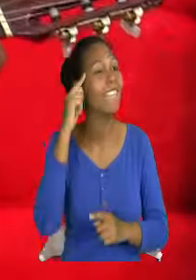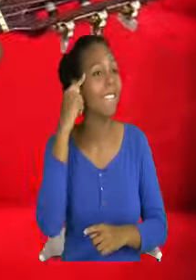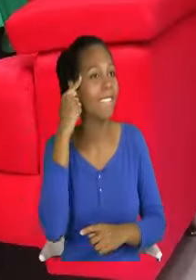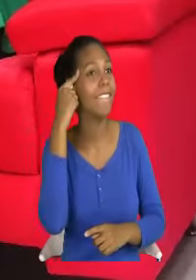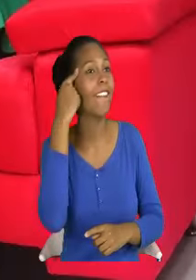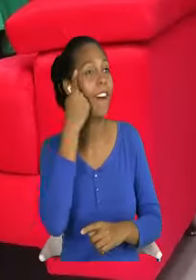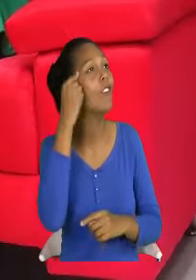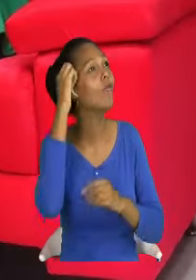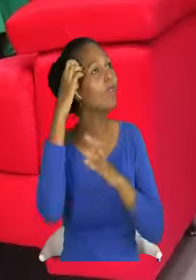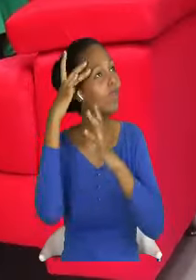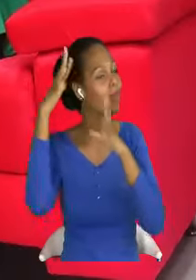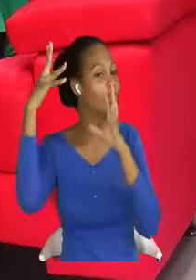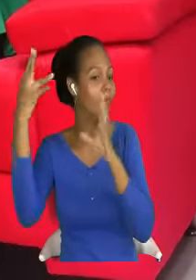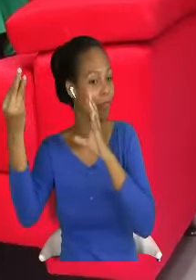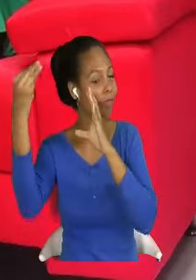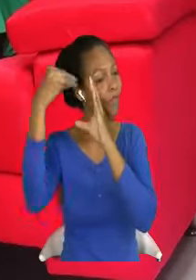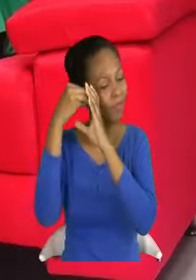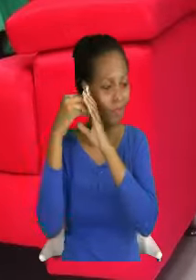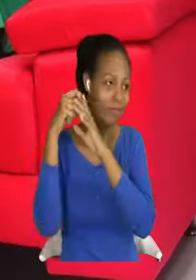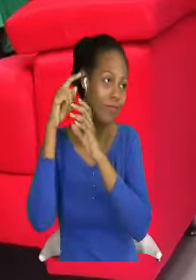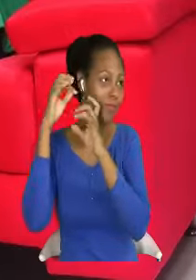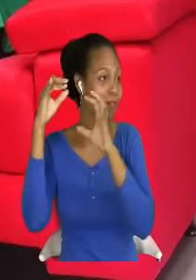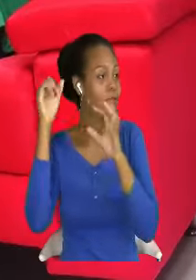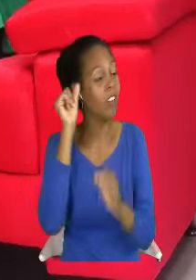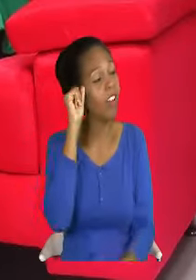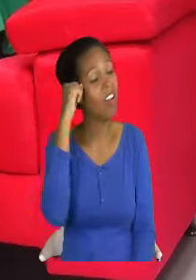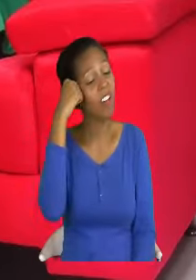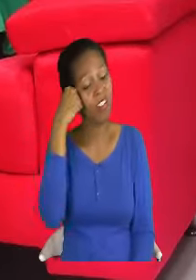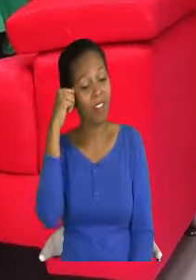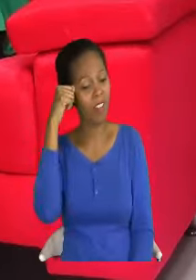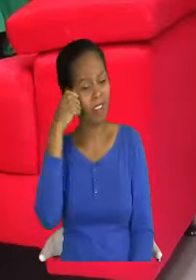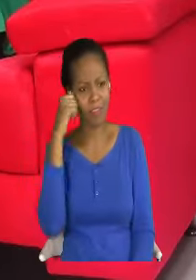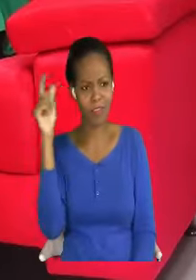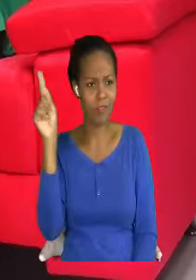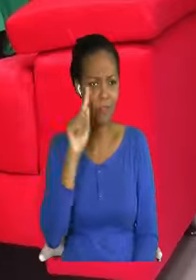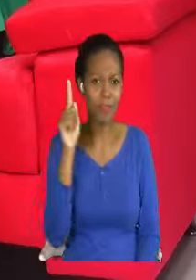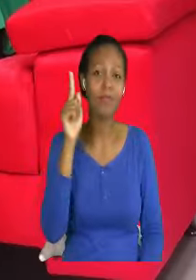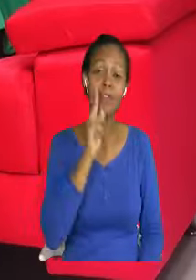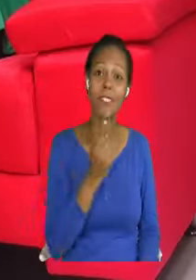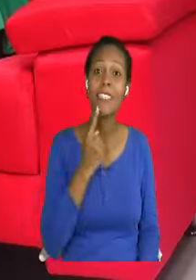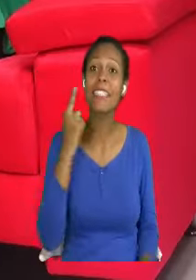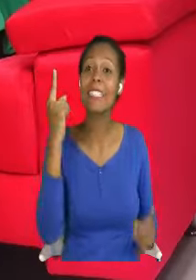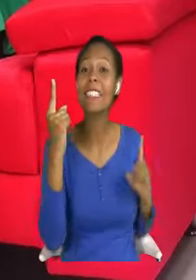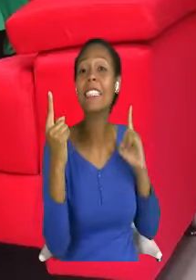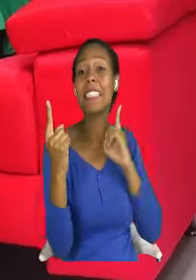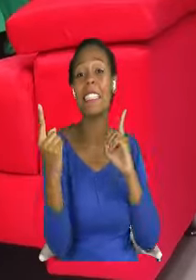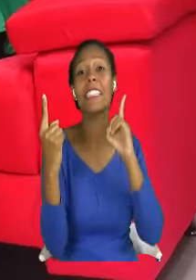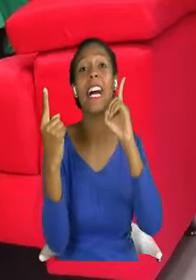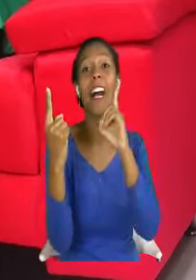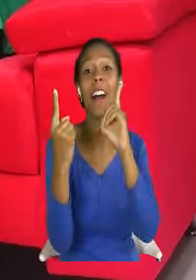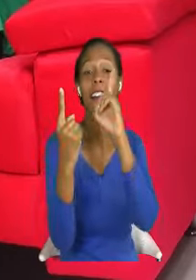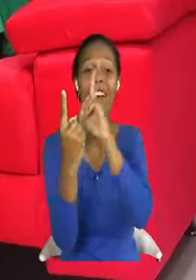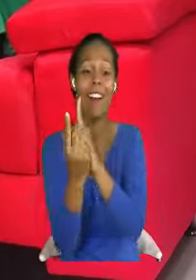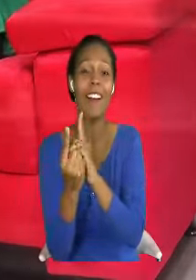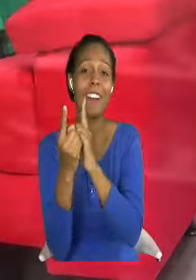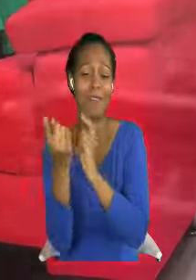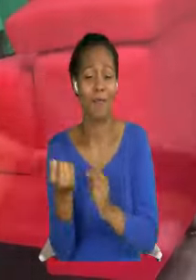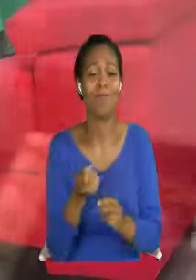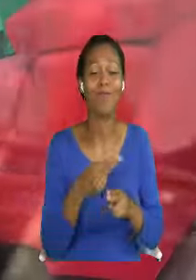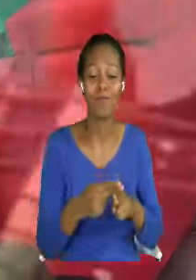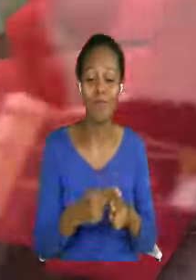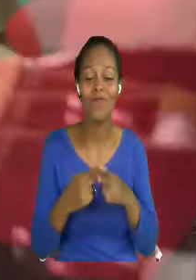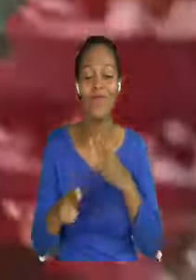mis pensamientos, yo no vivo de recuerdo, por eso voy a buscarte, amor. Falta poquito para abrazarte,